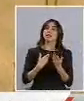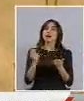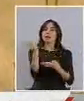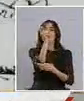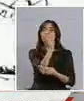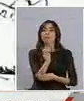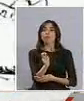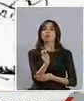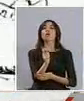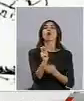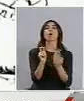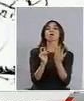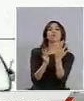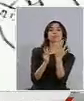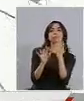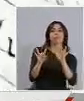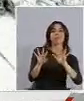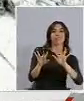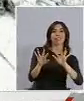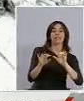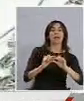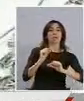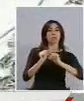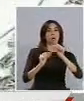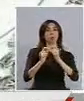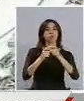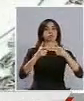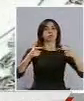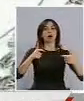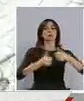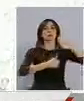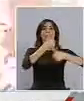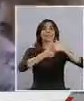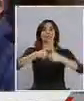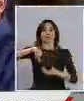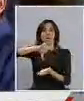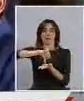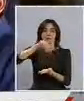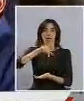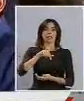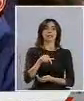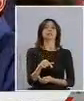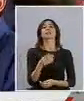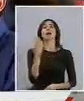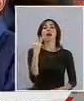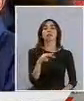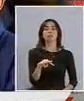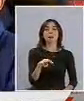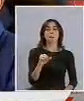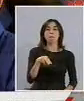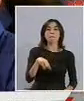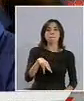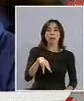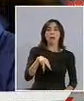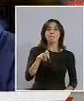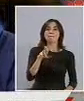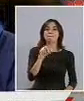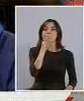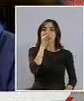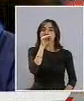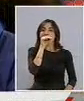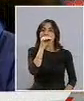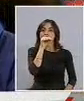Una profesión que poco a poco se toma el mercado de nuestro país. Hicimos un manpato, por ejemplo, nosotros tuvimos que